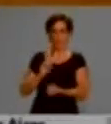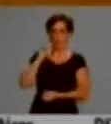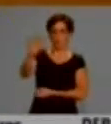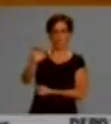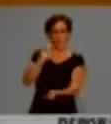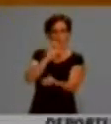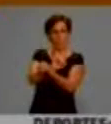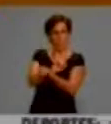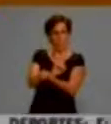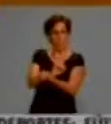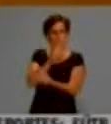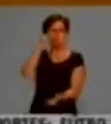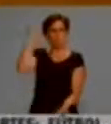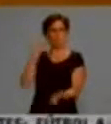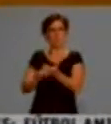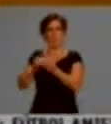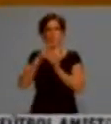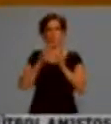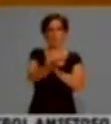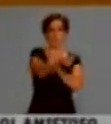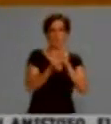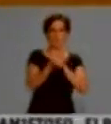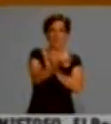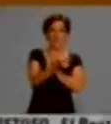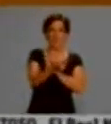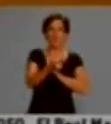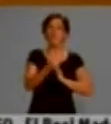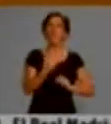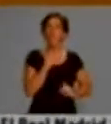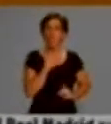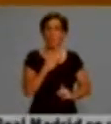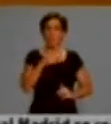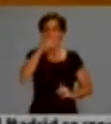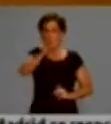directa de la propia Fiscalía en nuestro país. Eso le cuesta